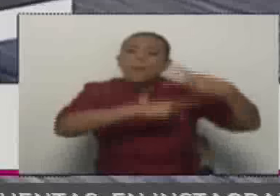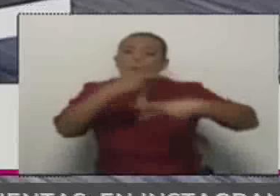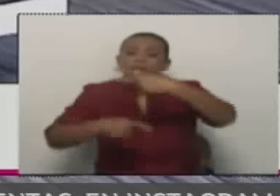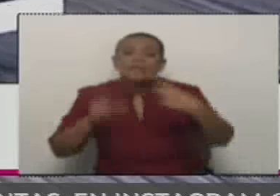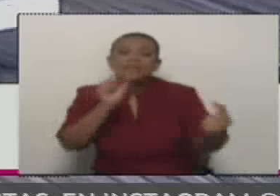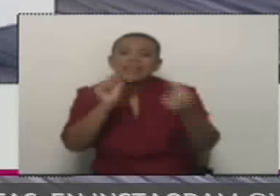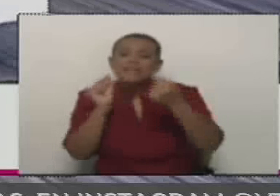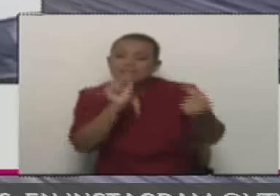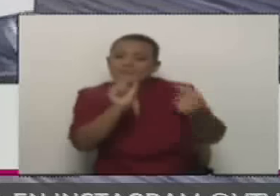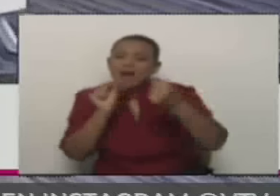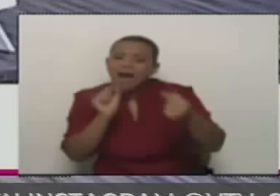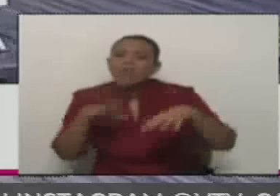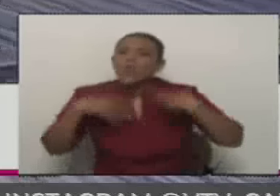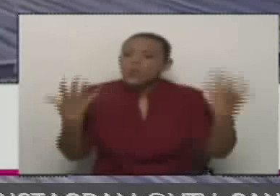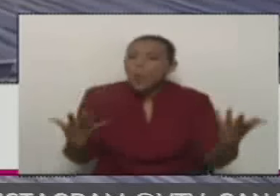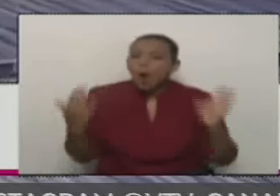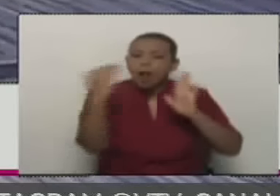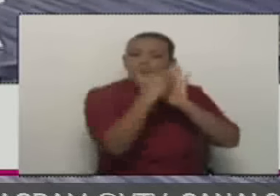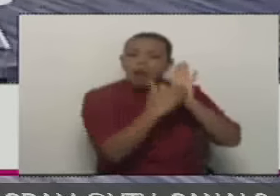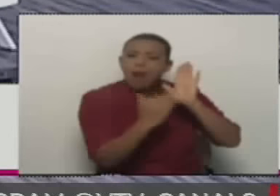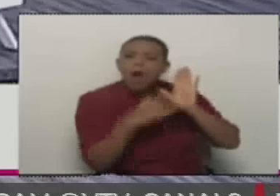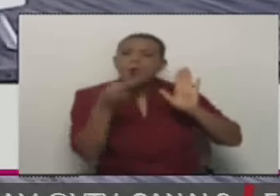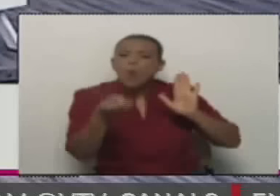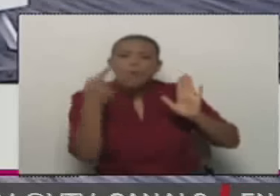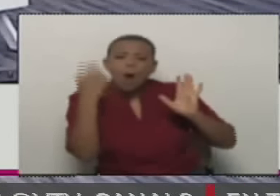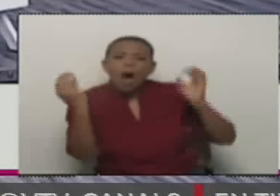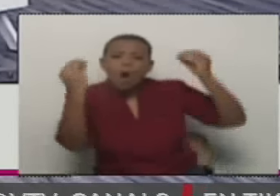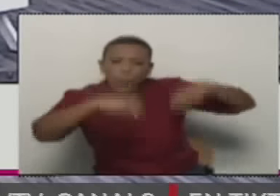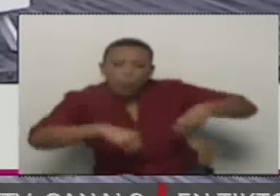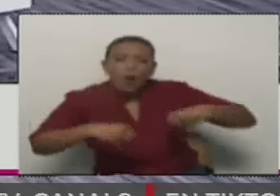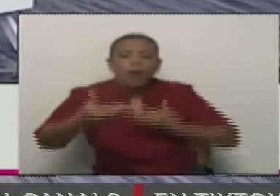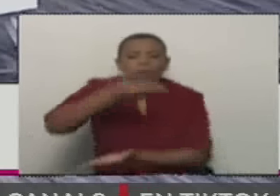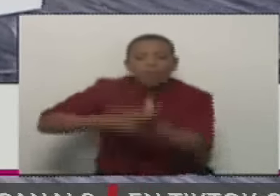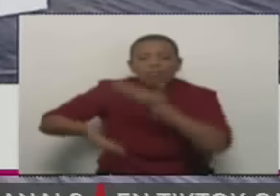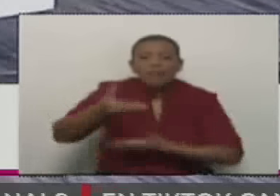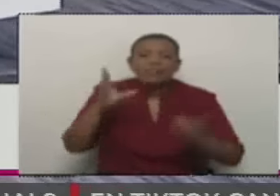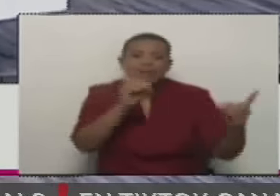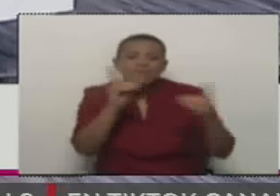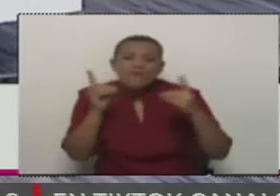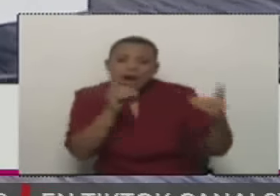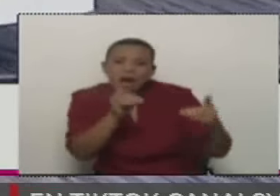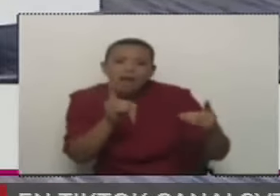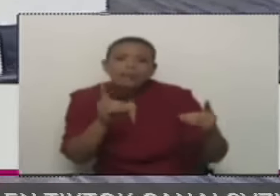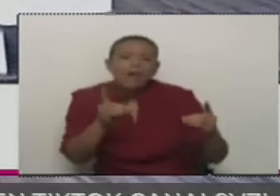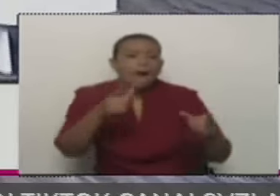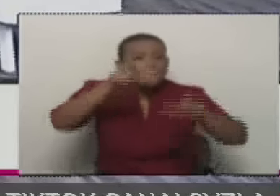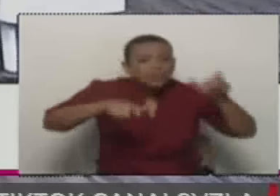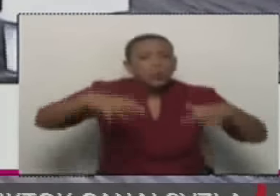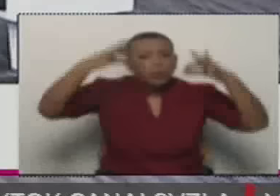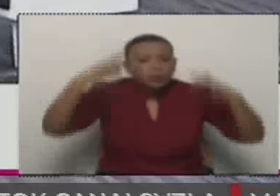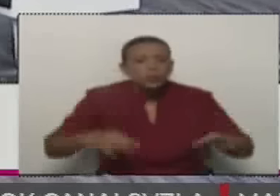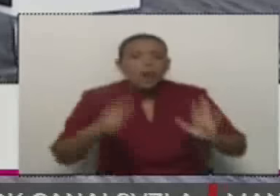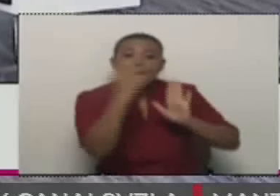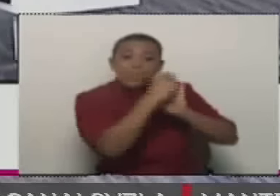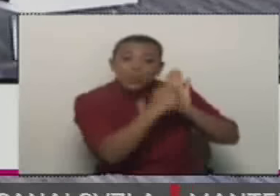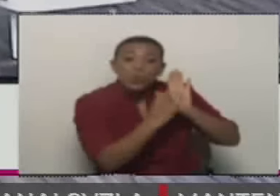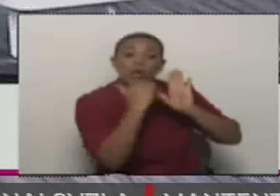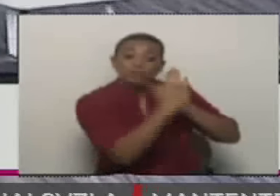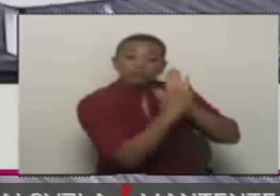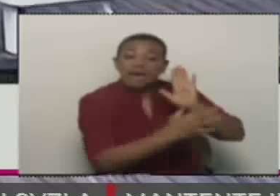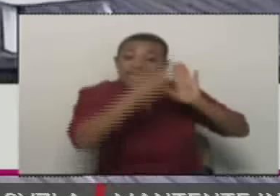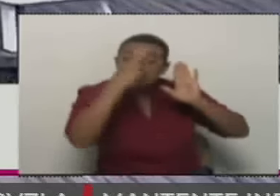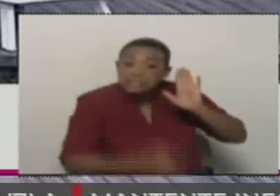debate? ¿Cómo lo están concibiendo? ¿Cómo vamos a hacer para combinar debate con agendas concretas, con líneas